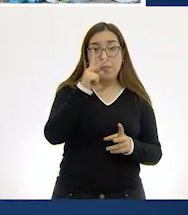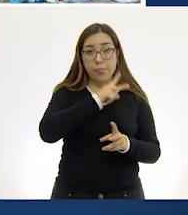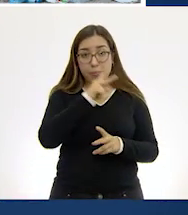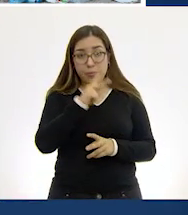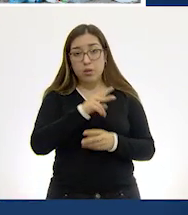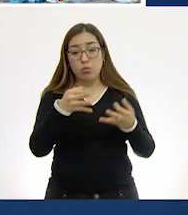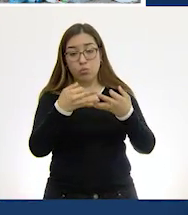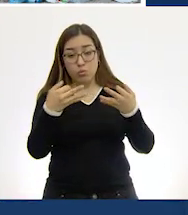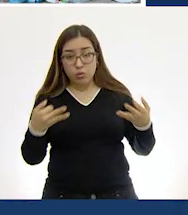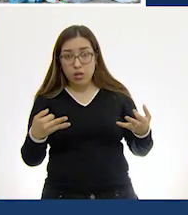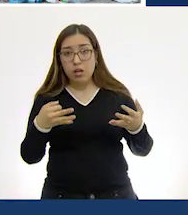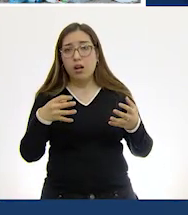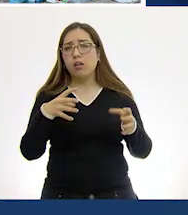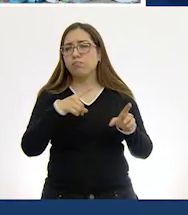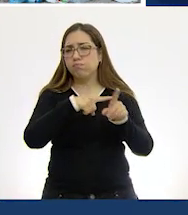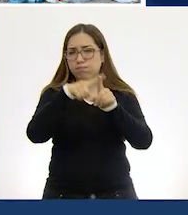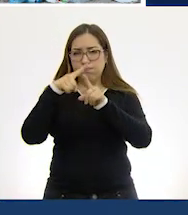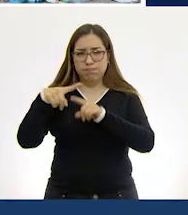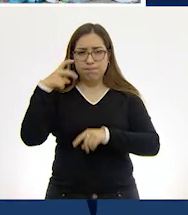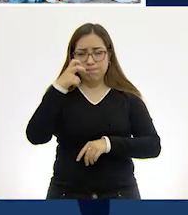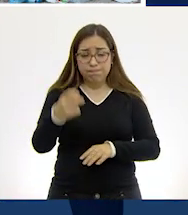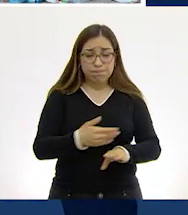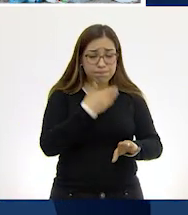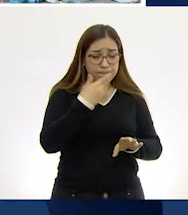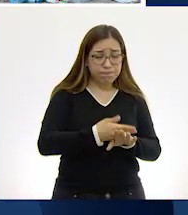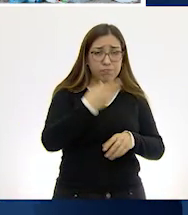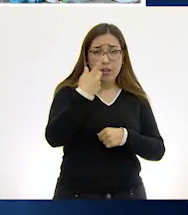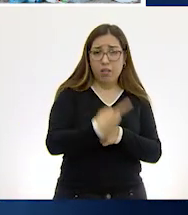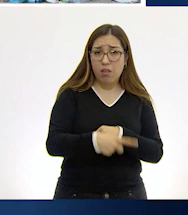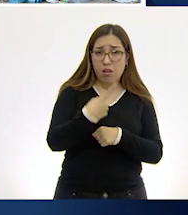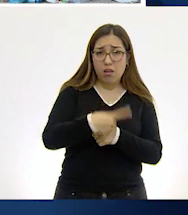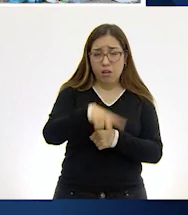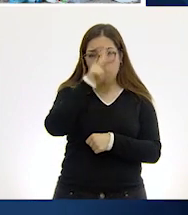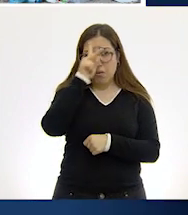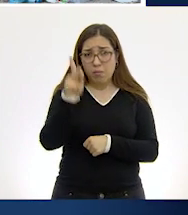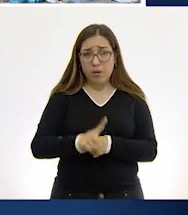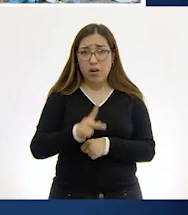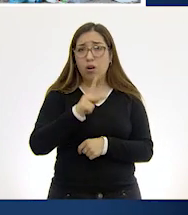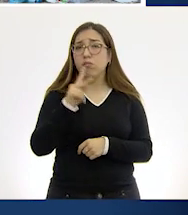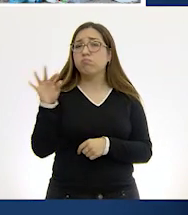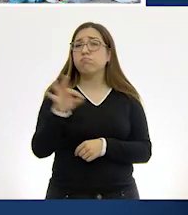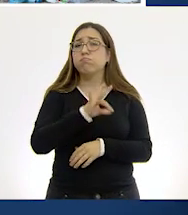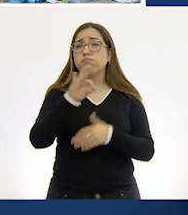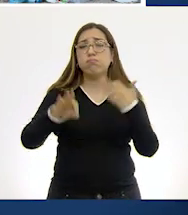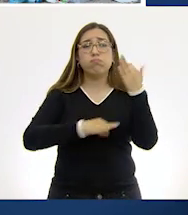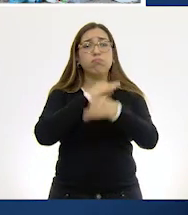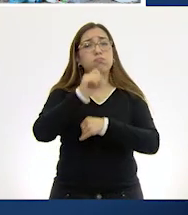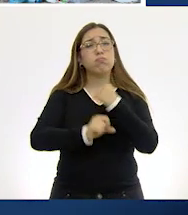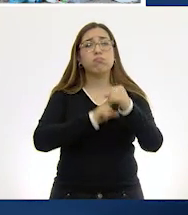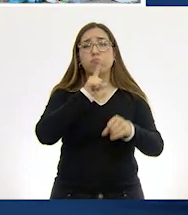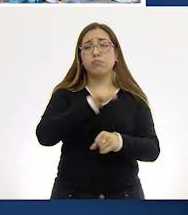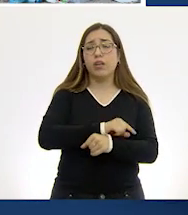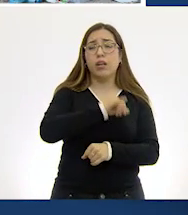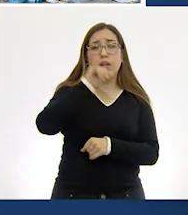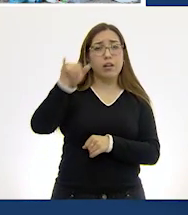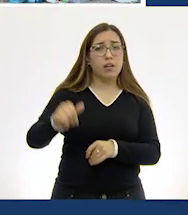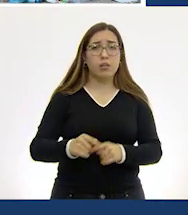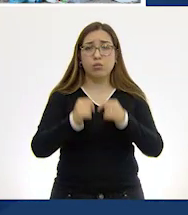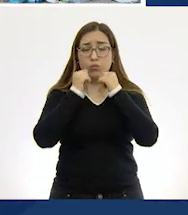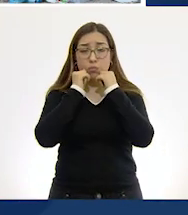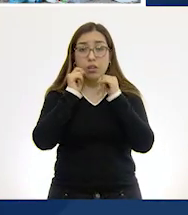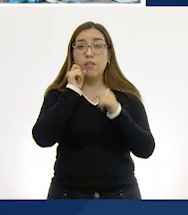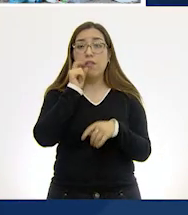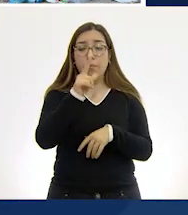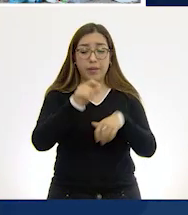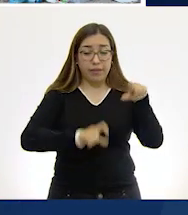aire afecta directamente a muchos organismos, aún en lugares remotos. Además de sustancias químicas,